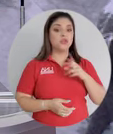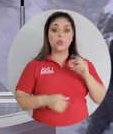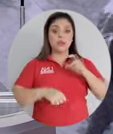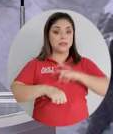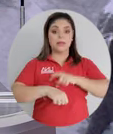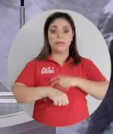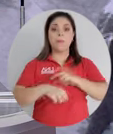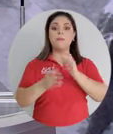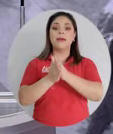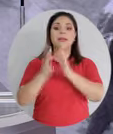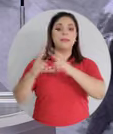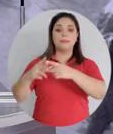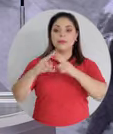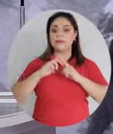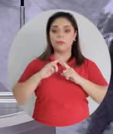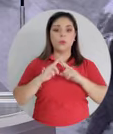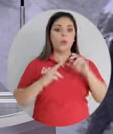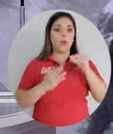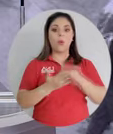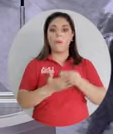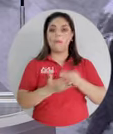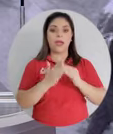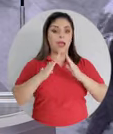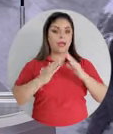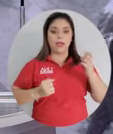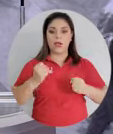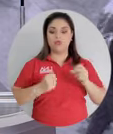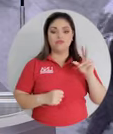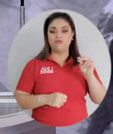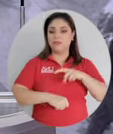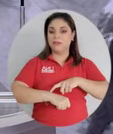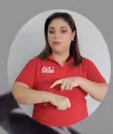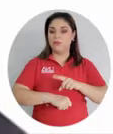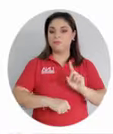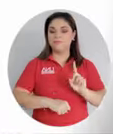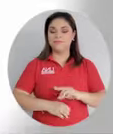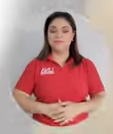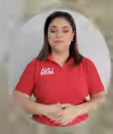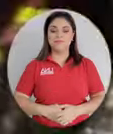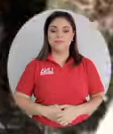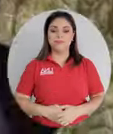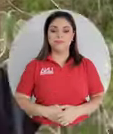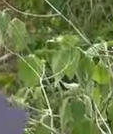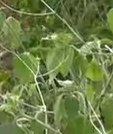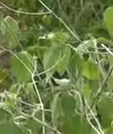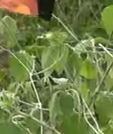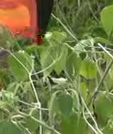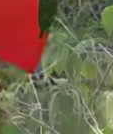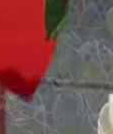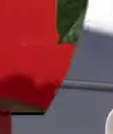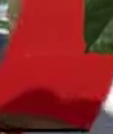ni para solicitar préstamos ni para comprar casa o carro.